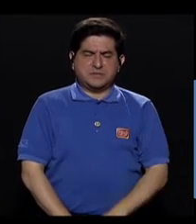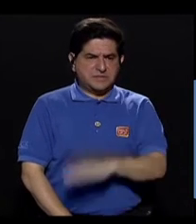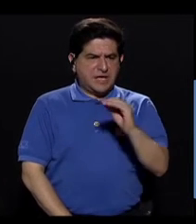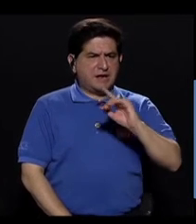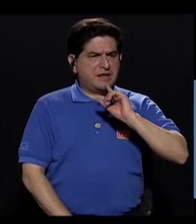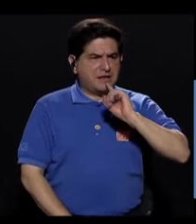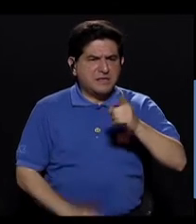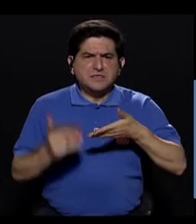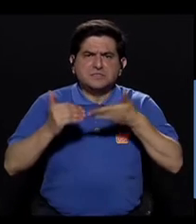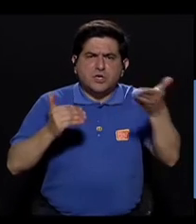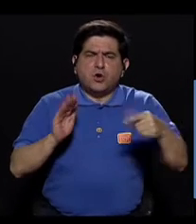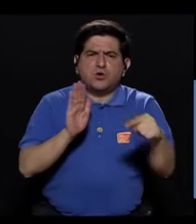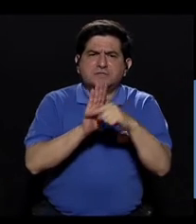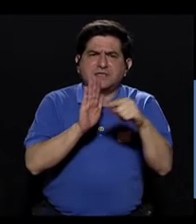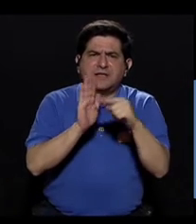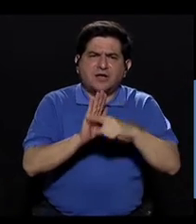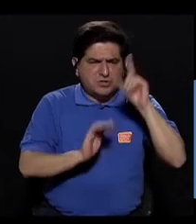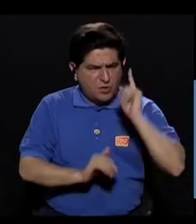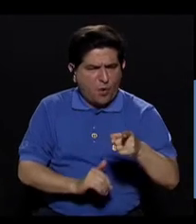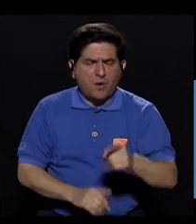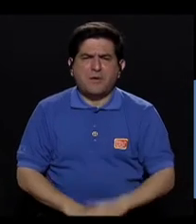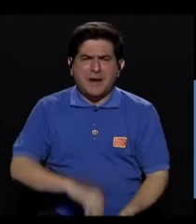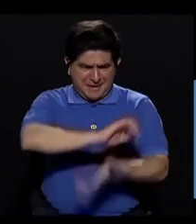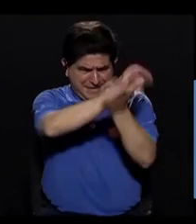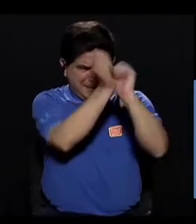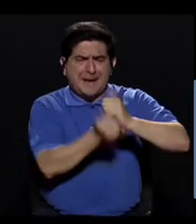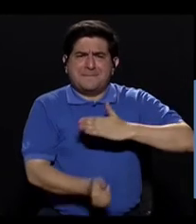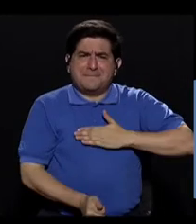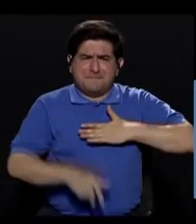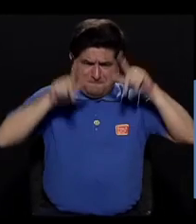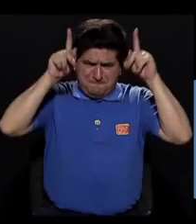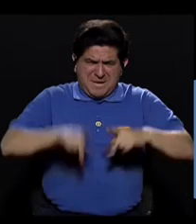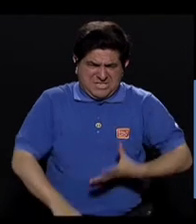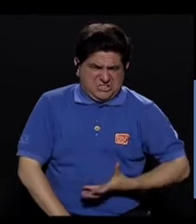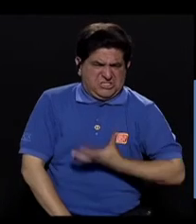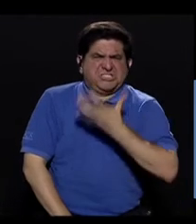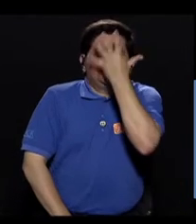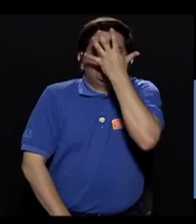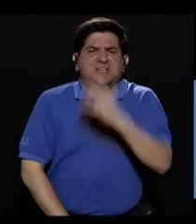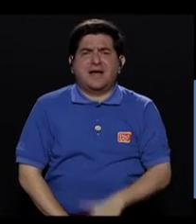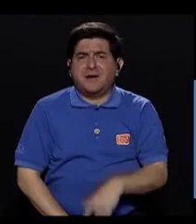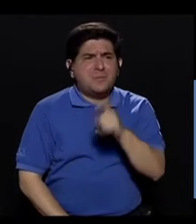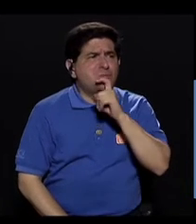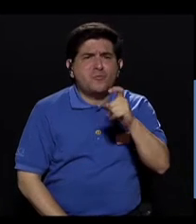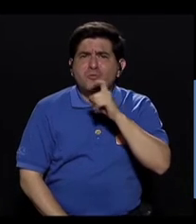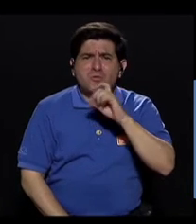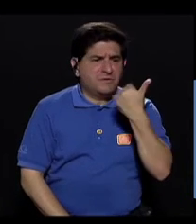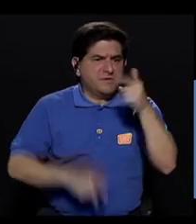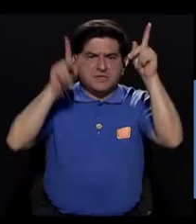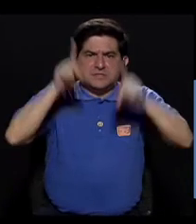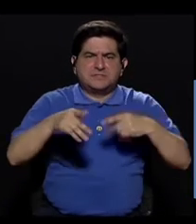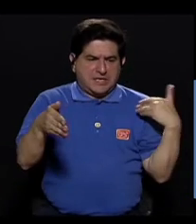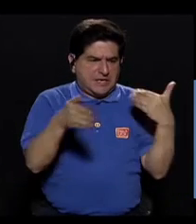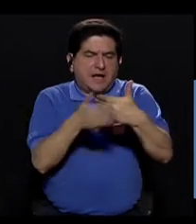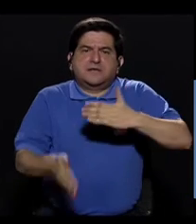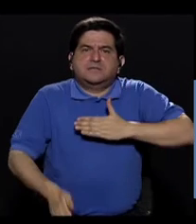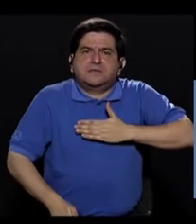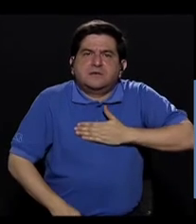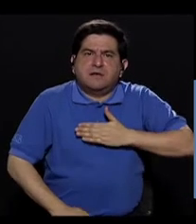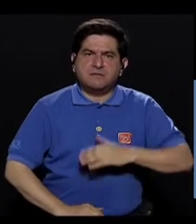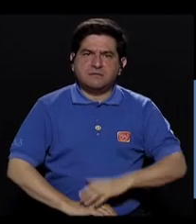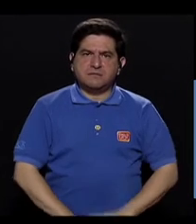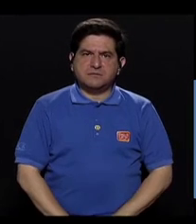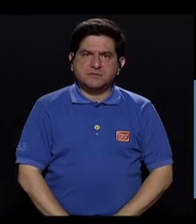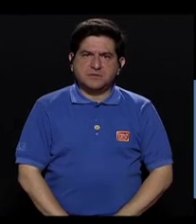irascible. Era muy difícil para los demás estar cerca mío. Se llevaba mi amor y enterraba mi libido.